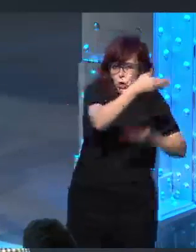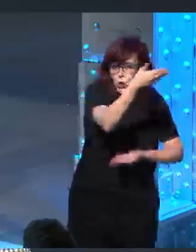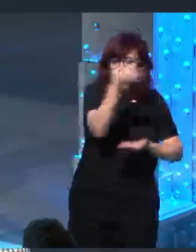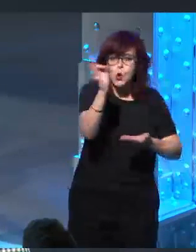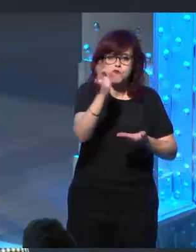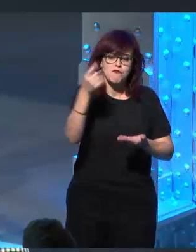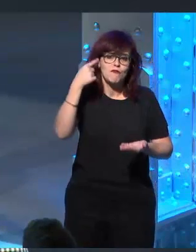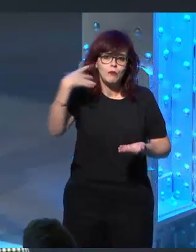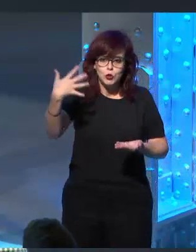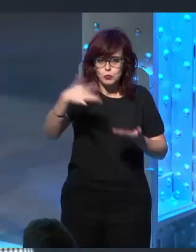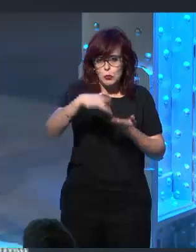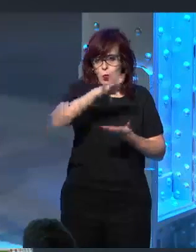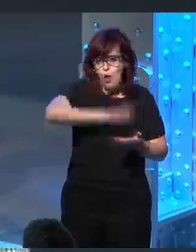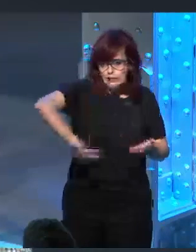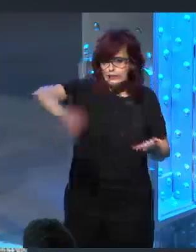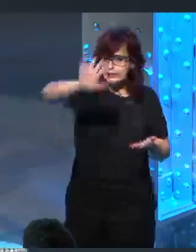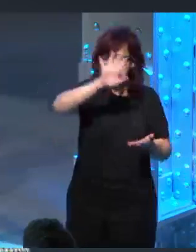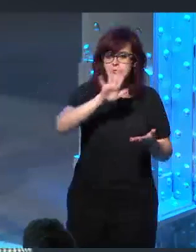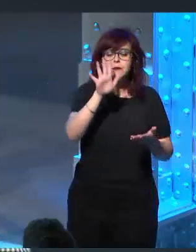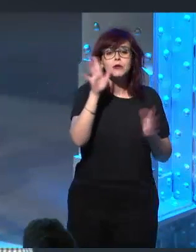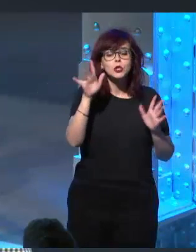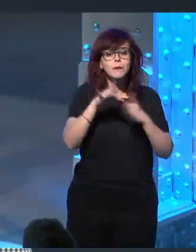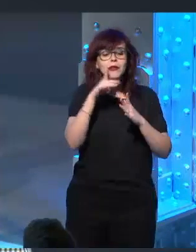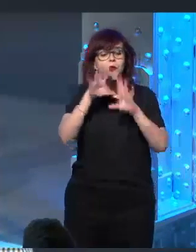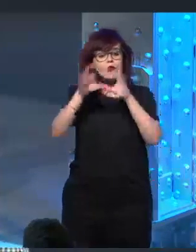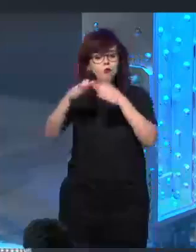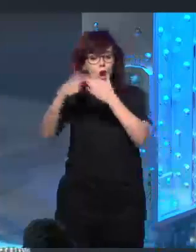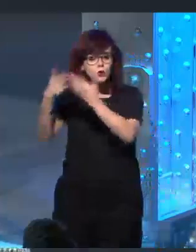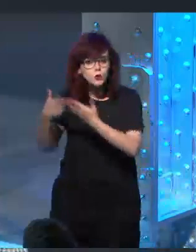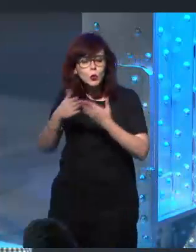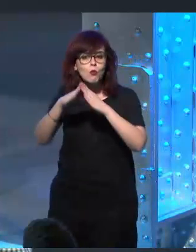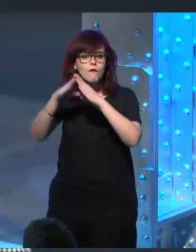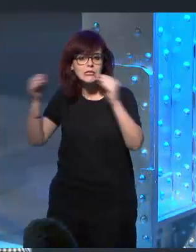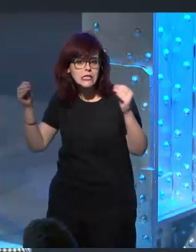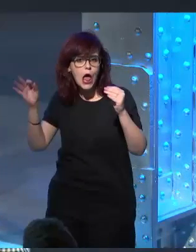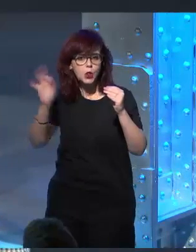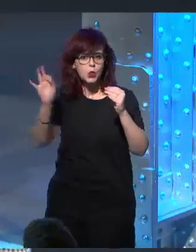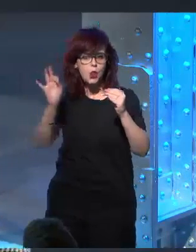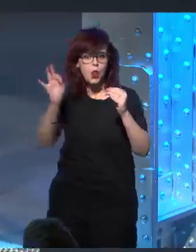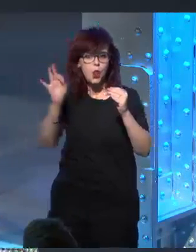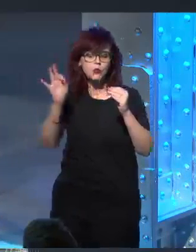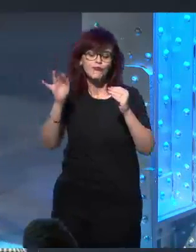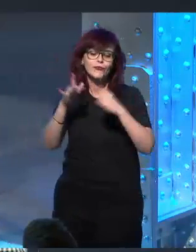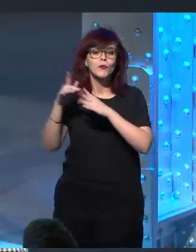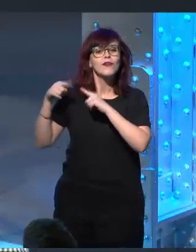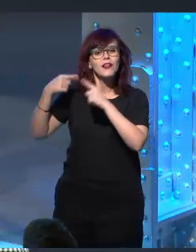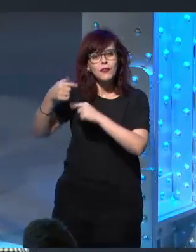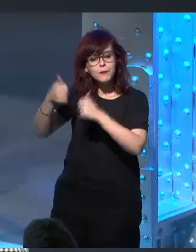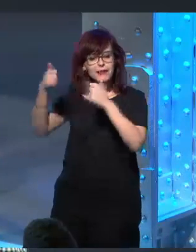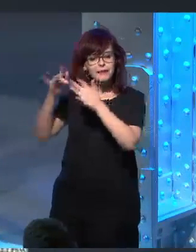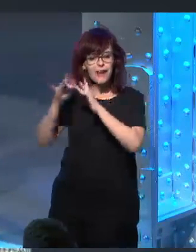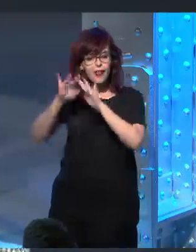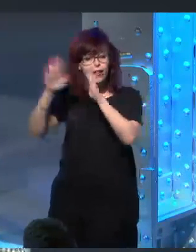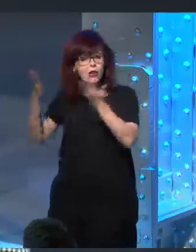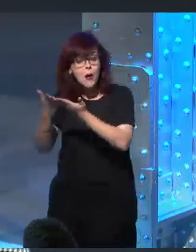diarios conocidos de tirada nacional, y luego en los grandes grupos de estudio que estaban en universidades o eran provenientes de una tradición de relaciones